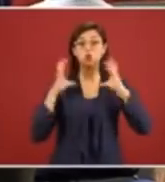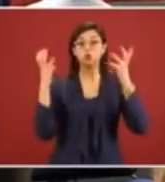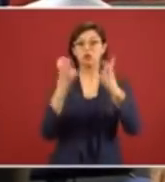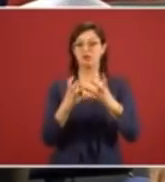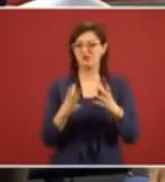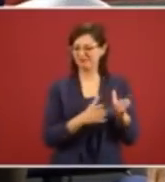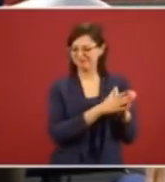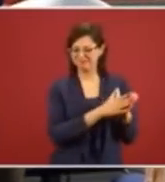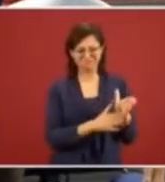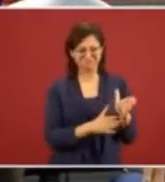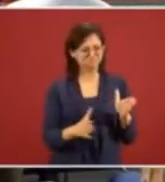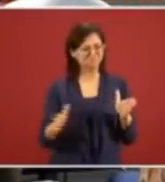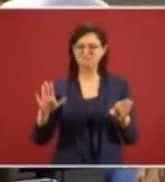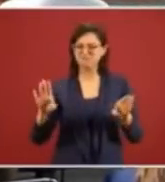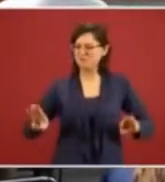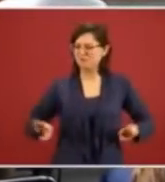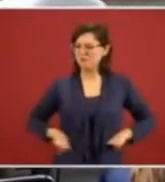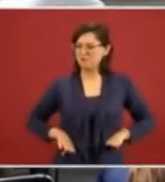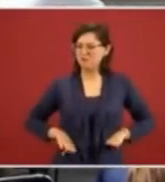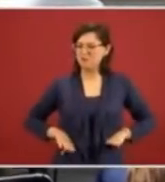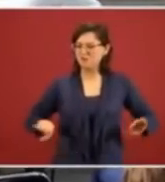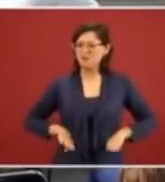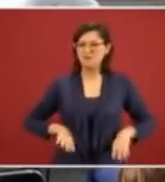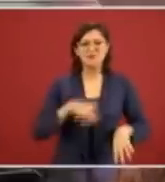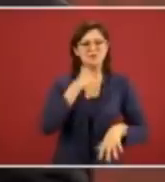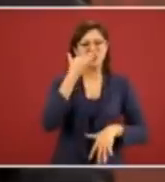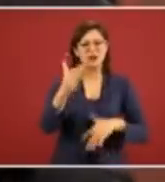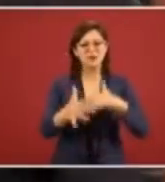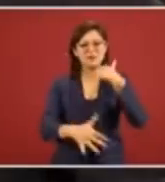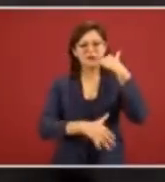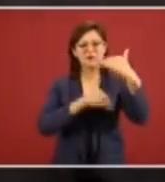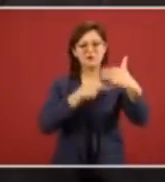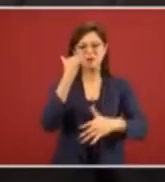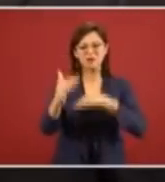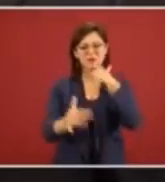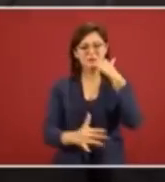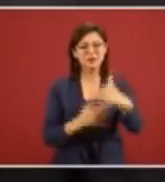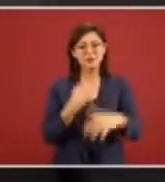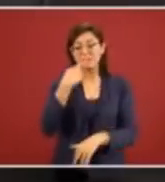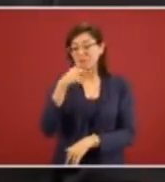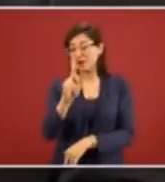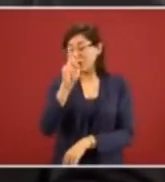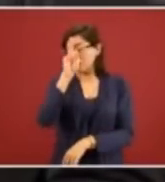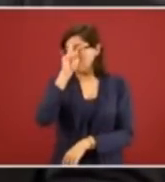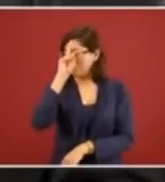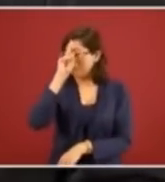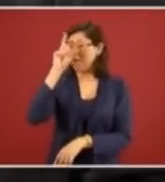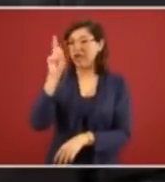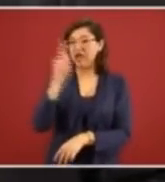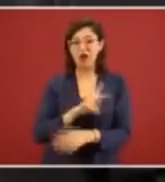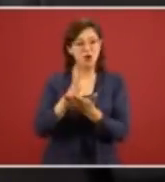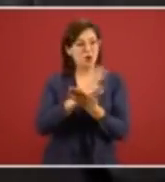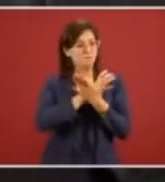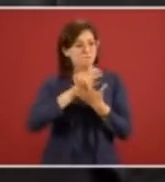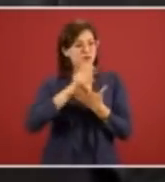Es un periodo caracterizado por la corrupción, pero cuando se profundizó más la corrupción y al